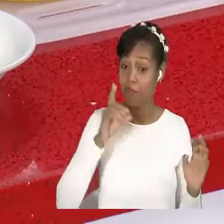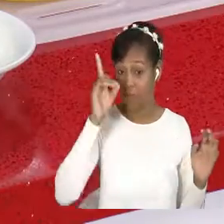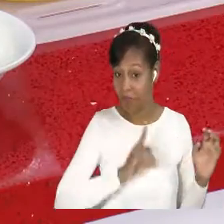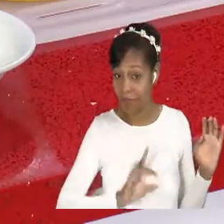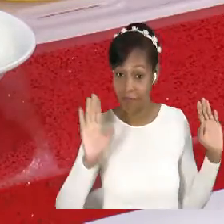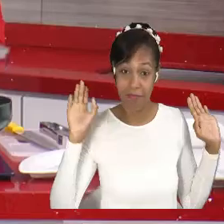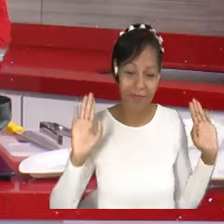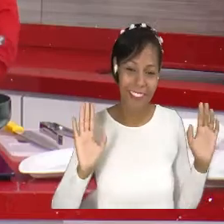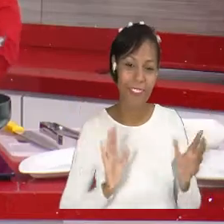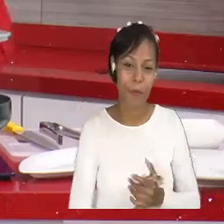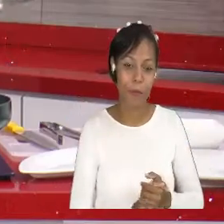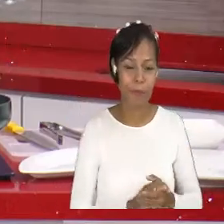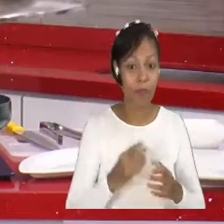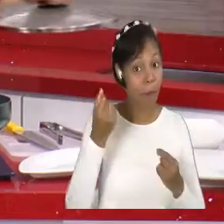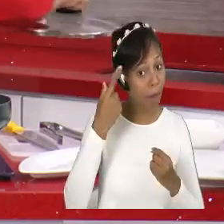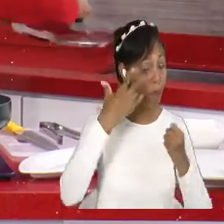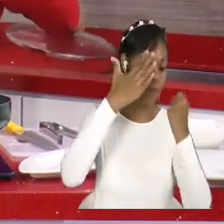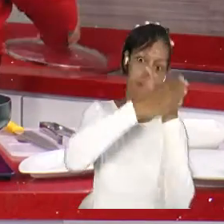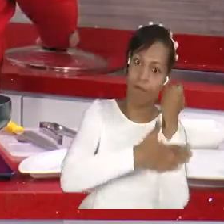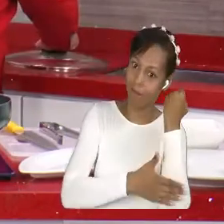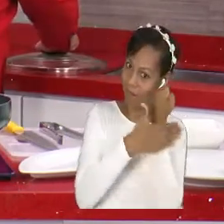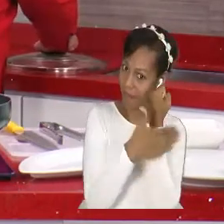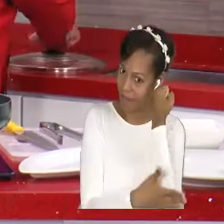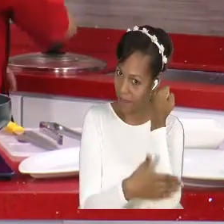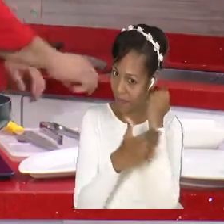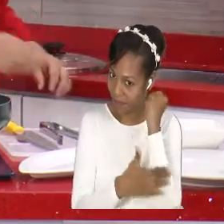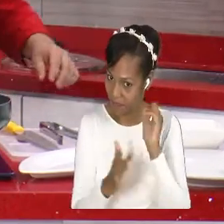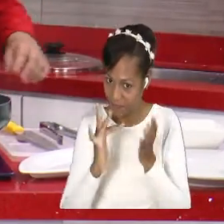paso, pelar la piña. Okay. Segundo paso,